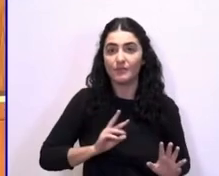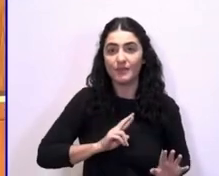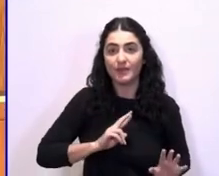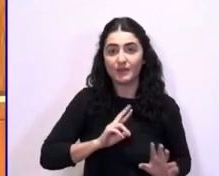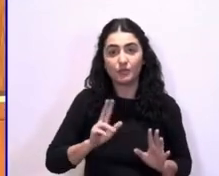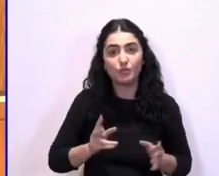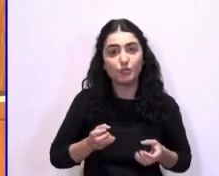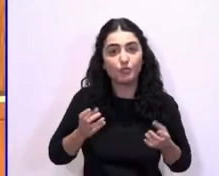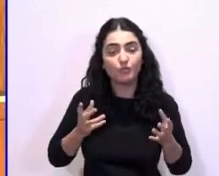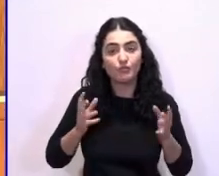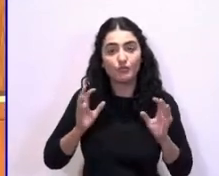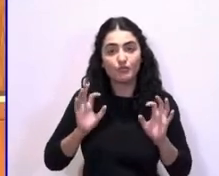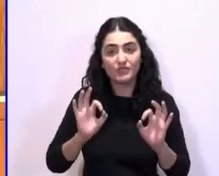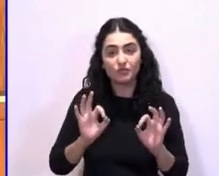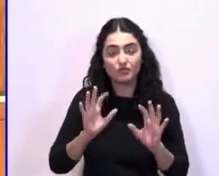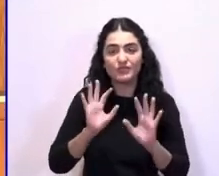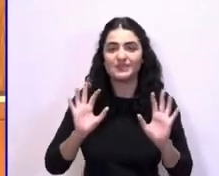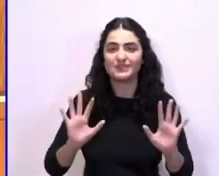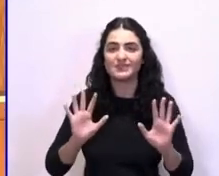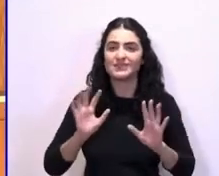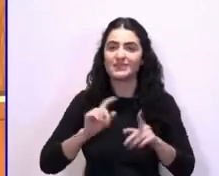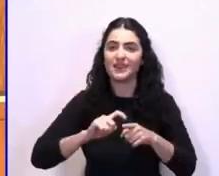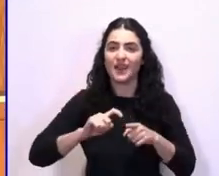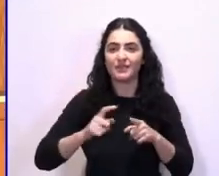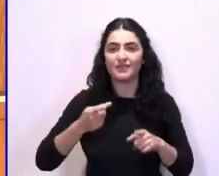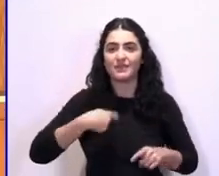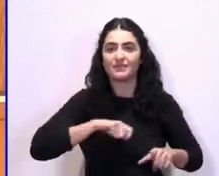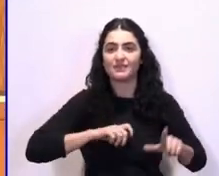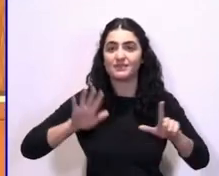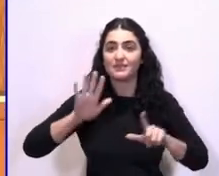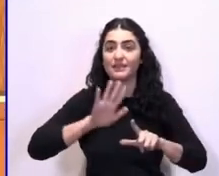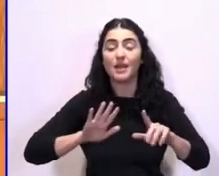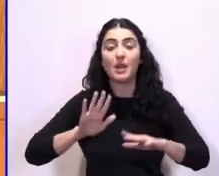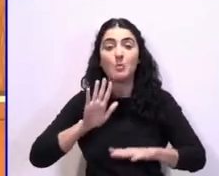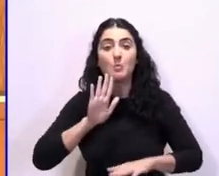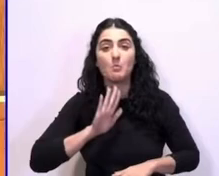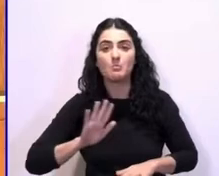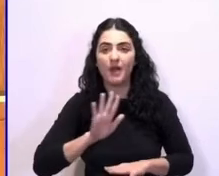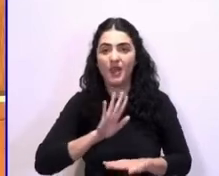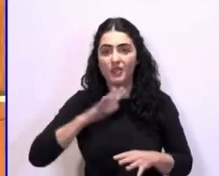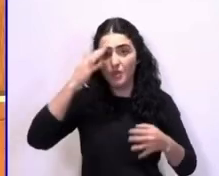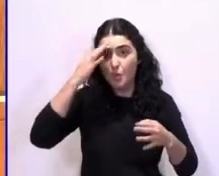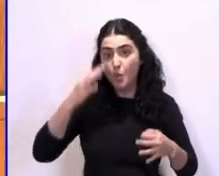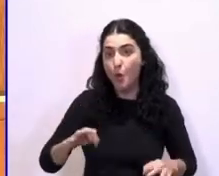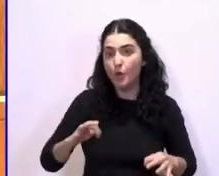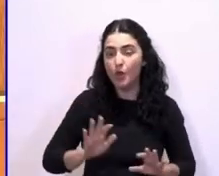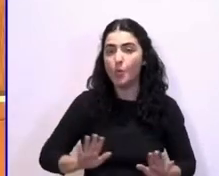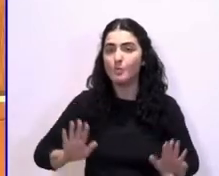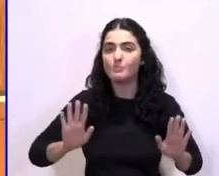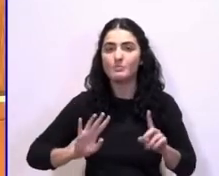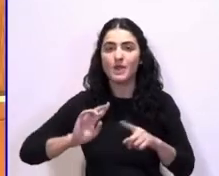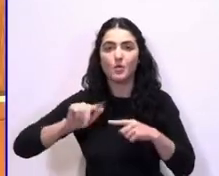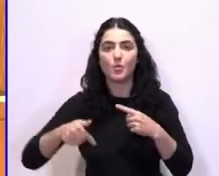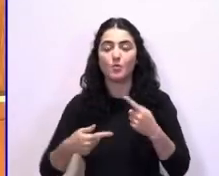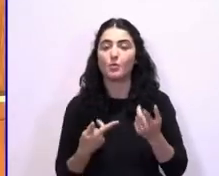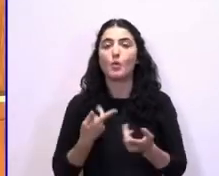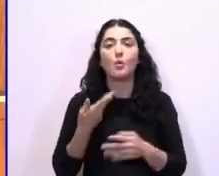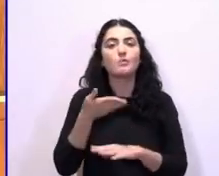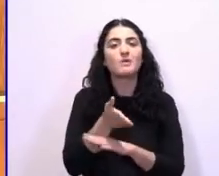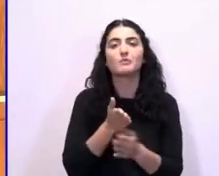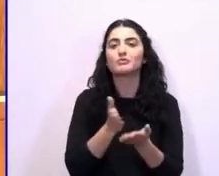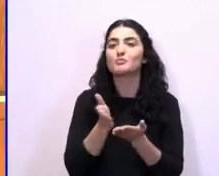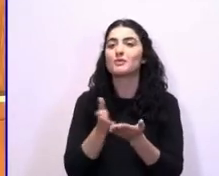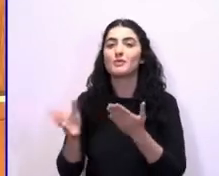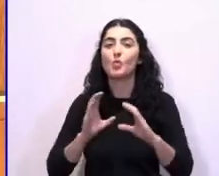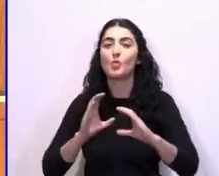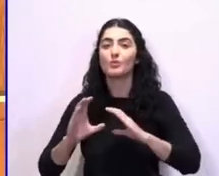estatal. Parece de perogrullo, parece evidente, pero luego nos vamos a cualquier medio de comunicación